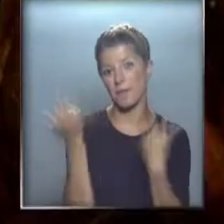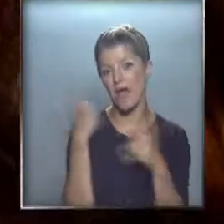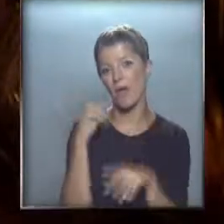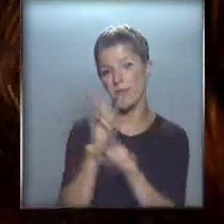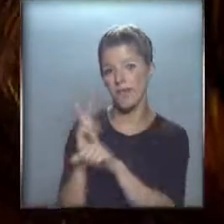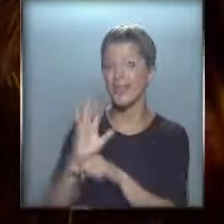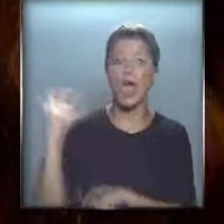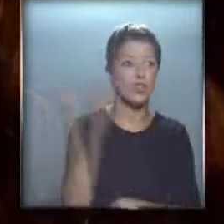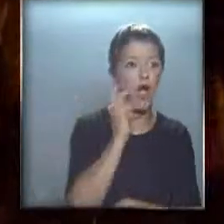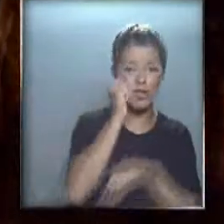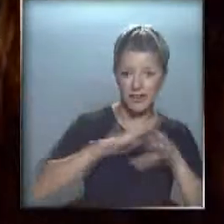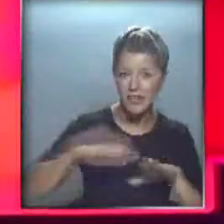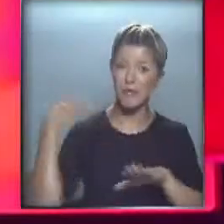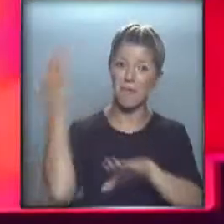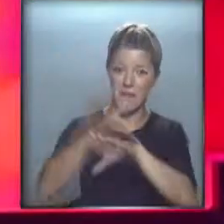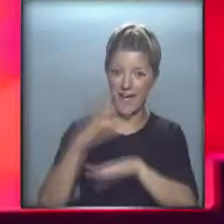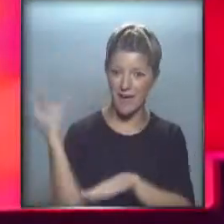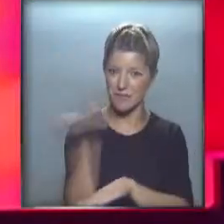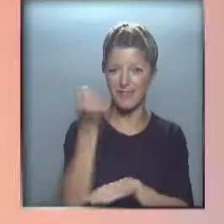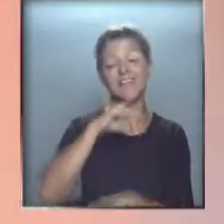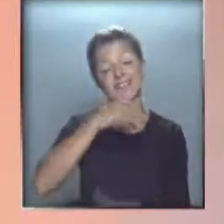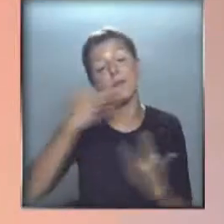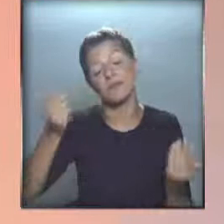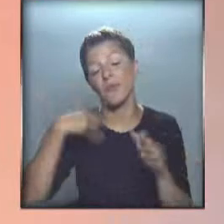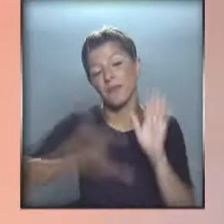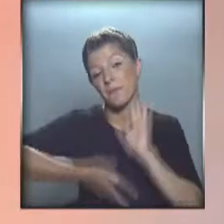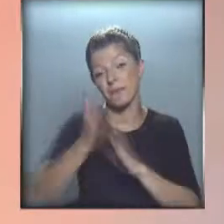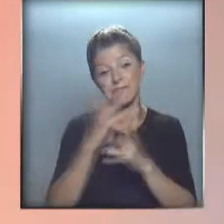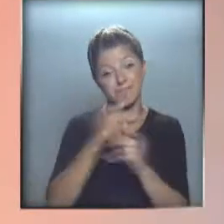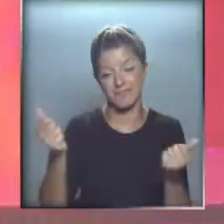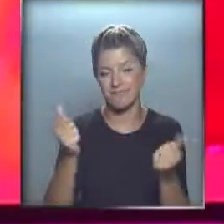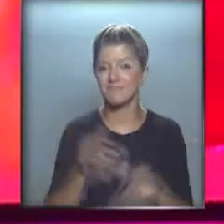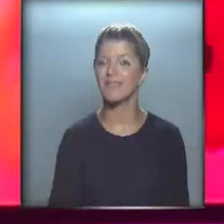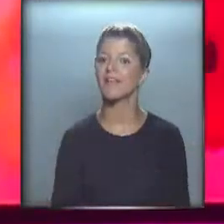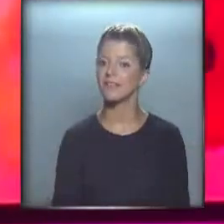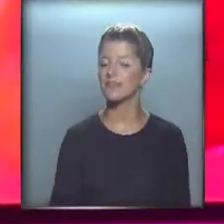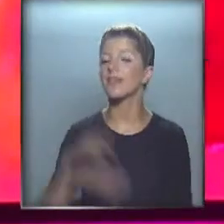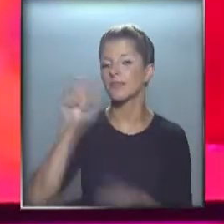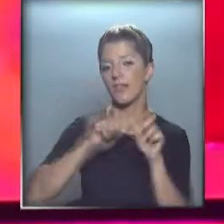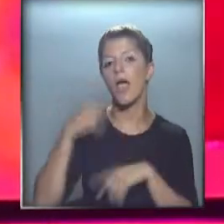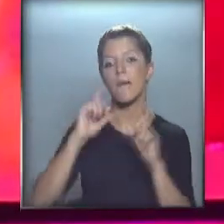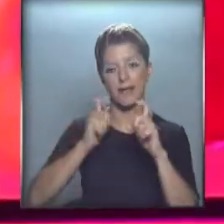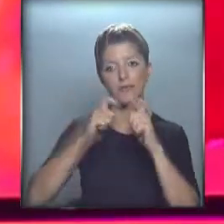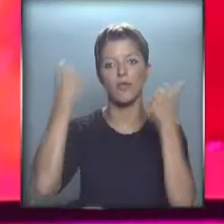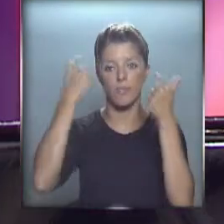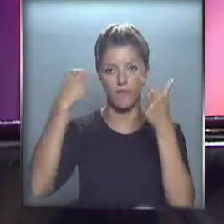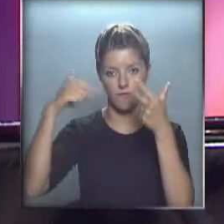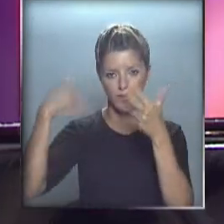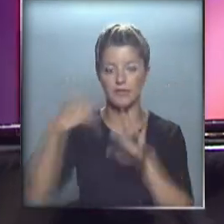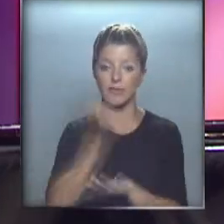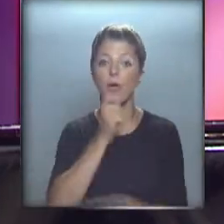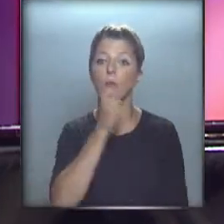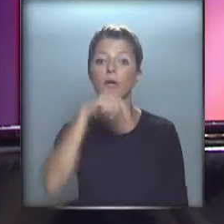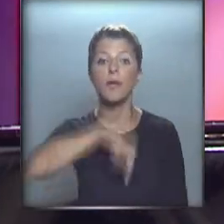nietos a buscarlos. Claro, van todos a buscarlos porque si no se pierden. Hay ¿no? muchas aplicaciones así para mucha, gente con problemitas. Mucha. Acá en Facebook dicen que